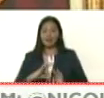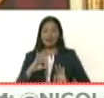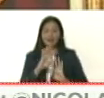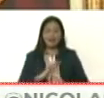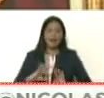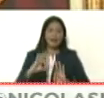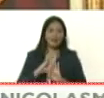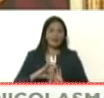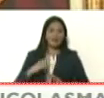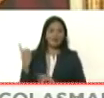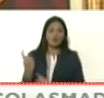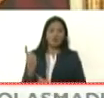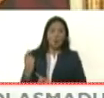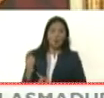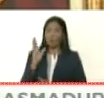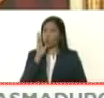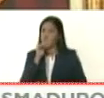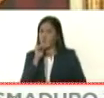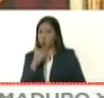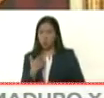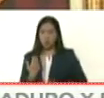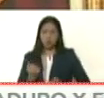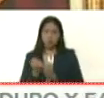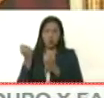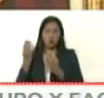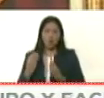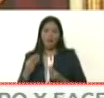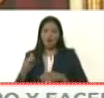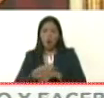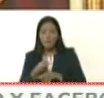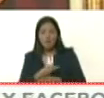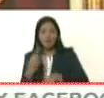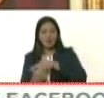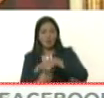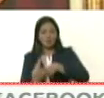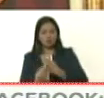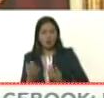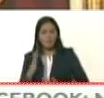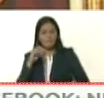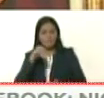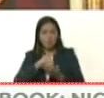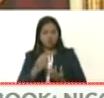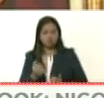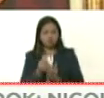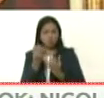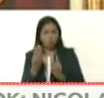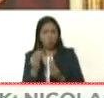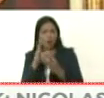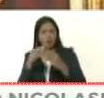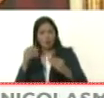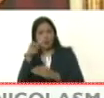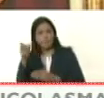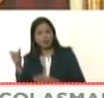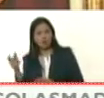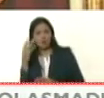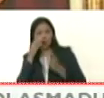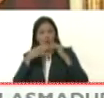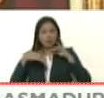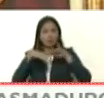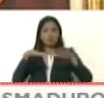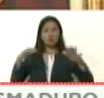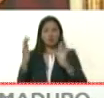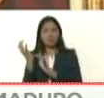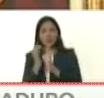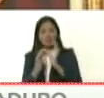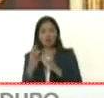está huérfano. Hay gobierno, hay Estado, hay revolución que pone su mano y llega con la bendición de Cristo